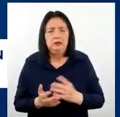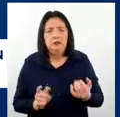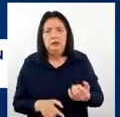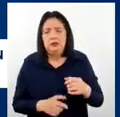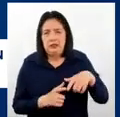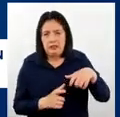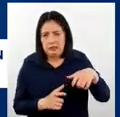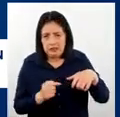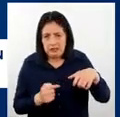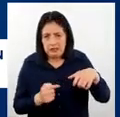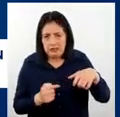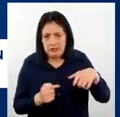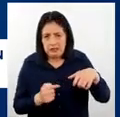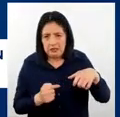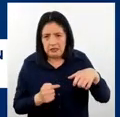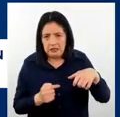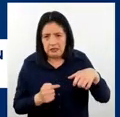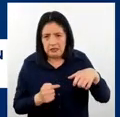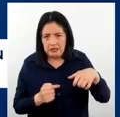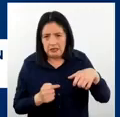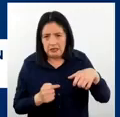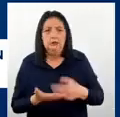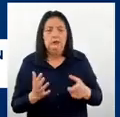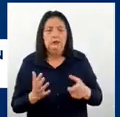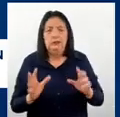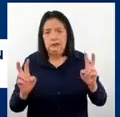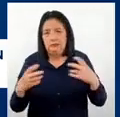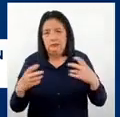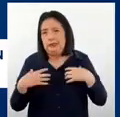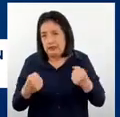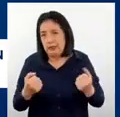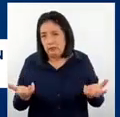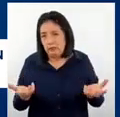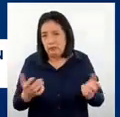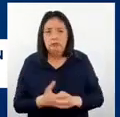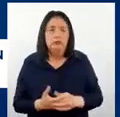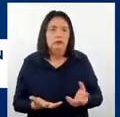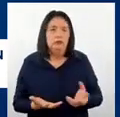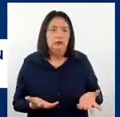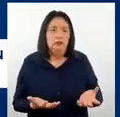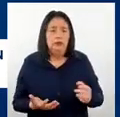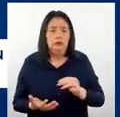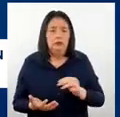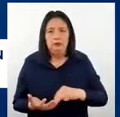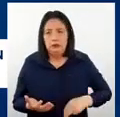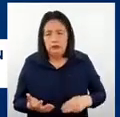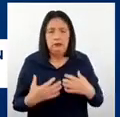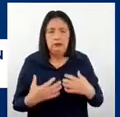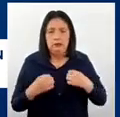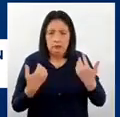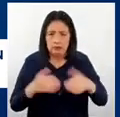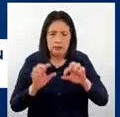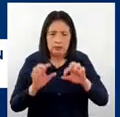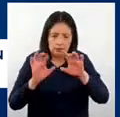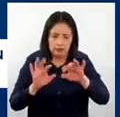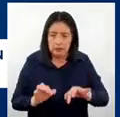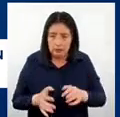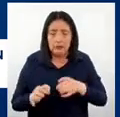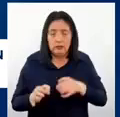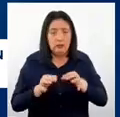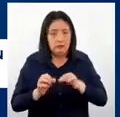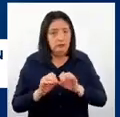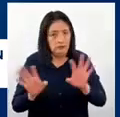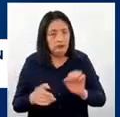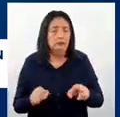carnet, que es por ejemplo un servicio de salud, ¿no? En los servicios de salud, bueno, el Ministerio lo aclaró a través de un comunicado, pero es necesario subrayarlo porque es algo que también nosotros